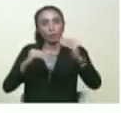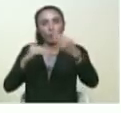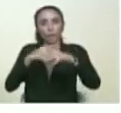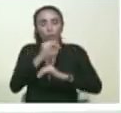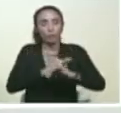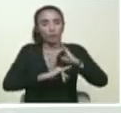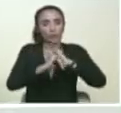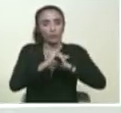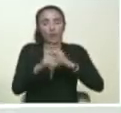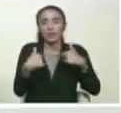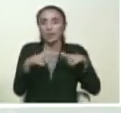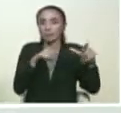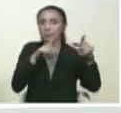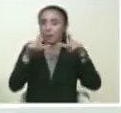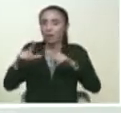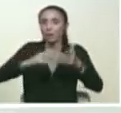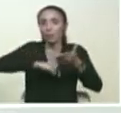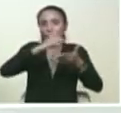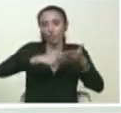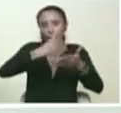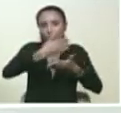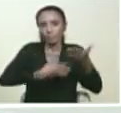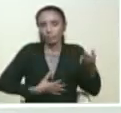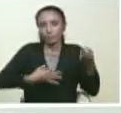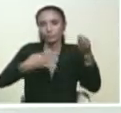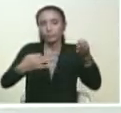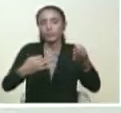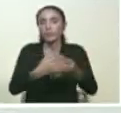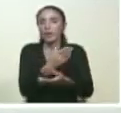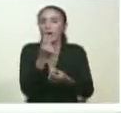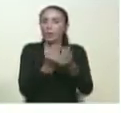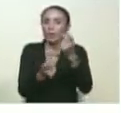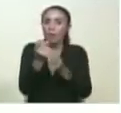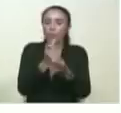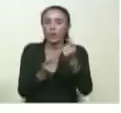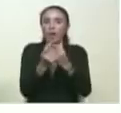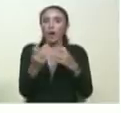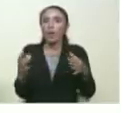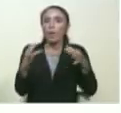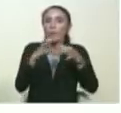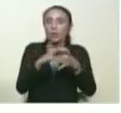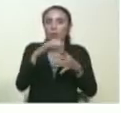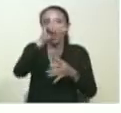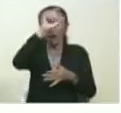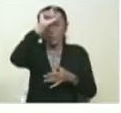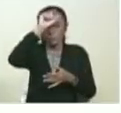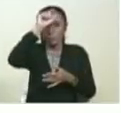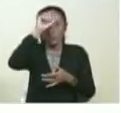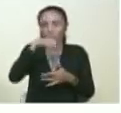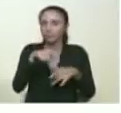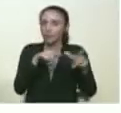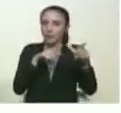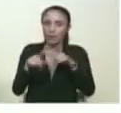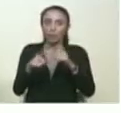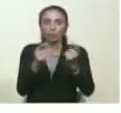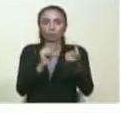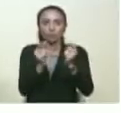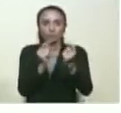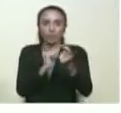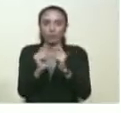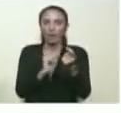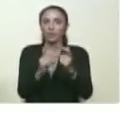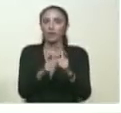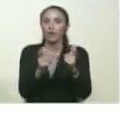para la firma el acuerdo de complementación económica con el gobierno de Turquía. Ya se debatió de manera